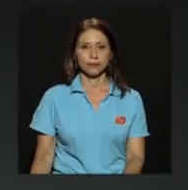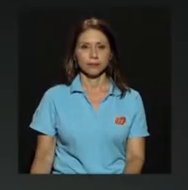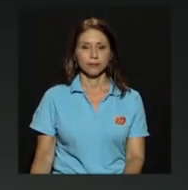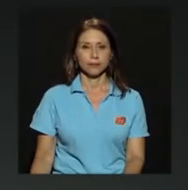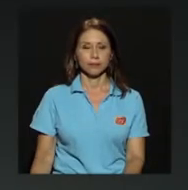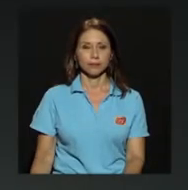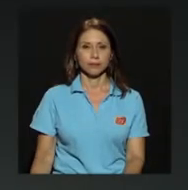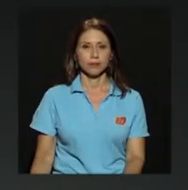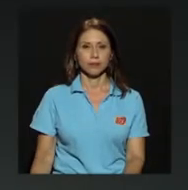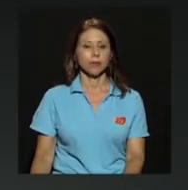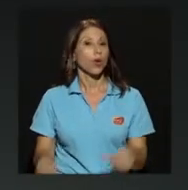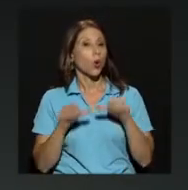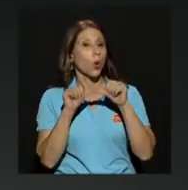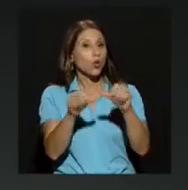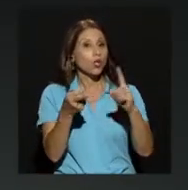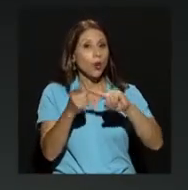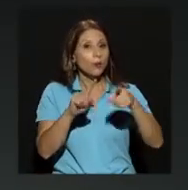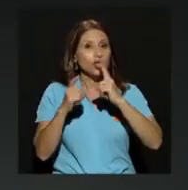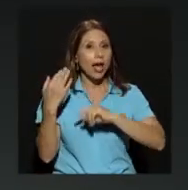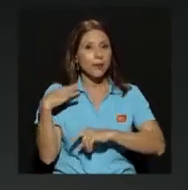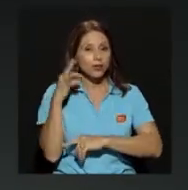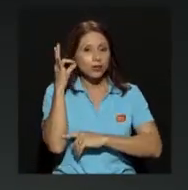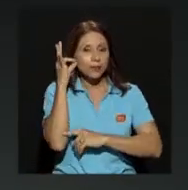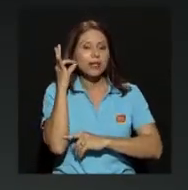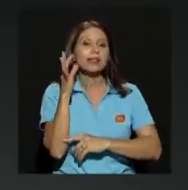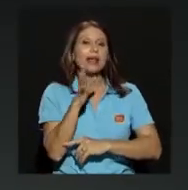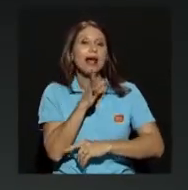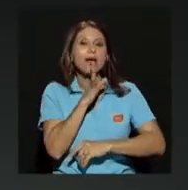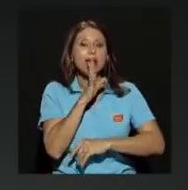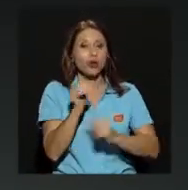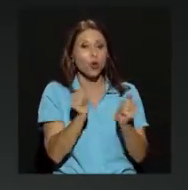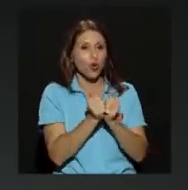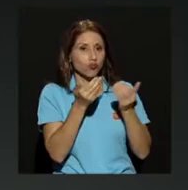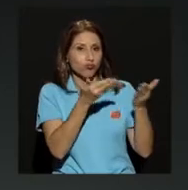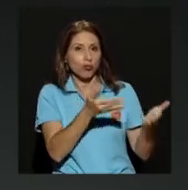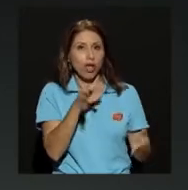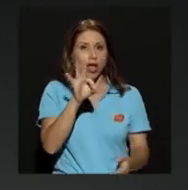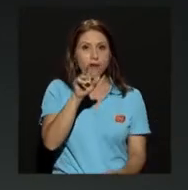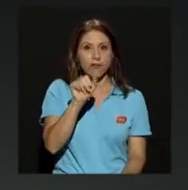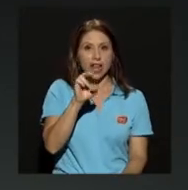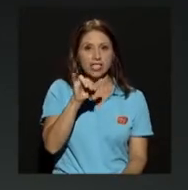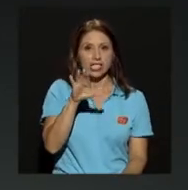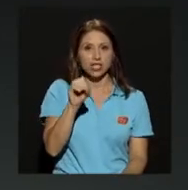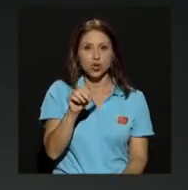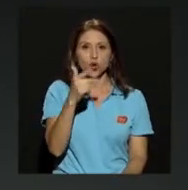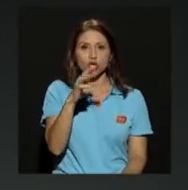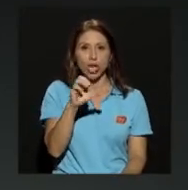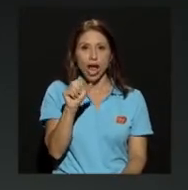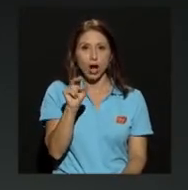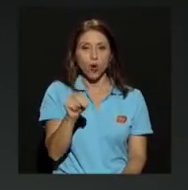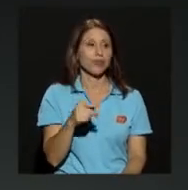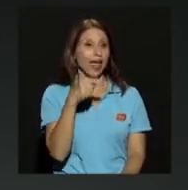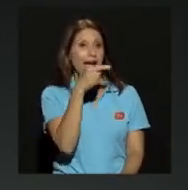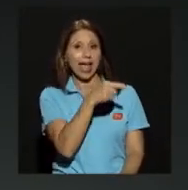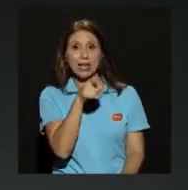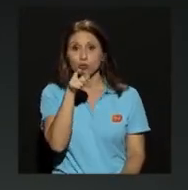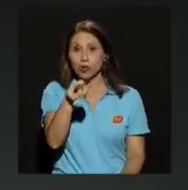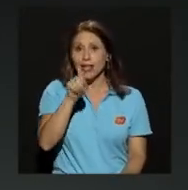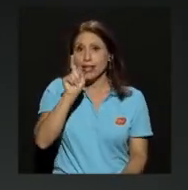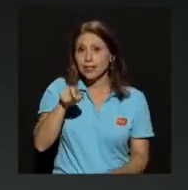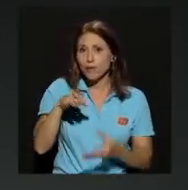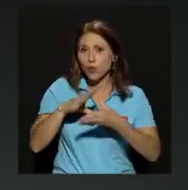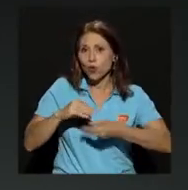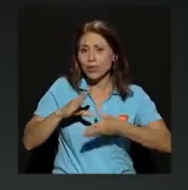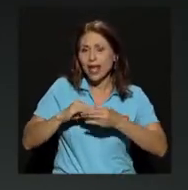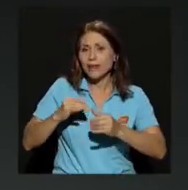continuamos amigos amigos conversando con don francisco chacón y a él ya ustedes les tengo que contar que al final de la